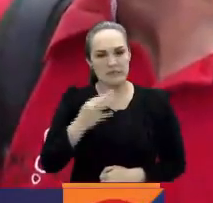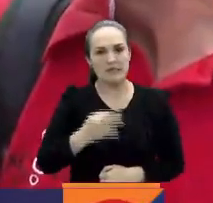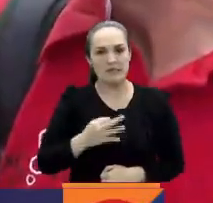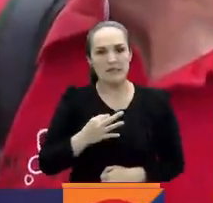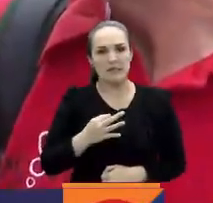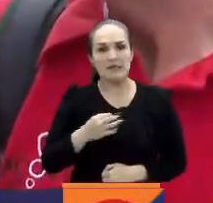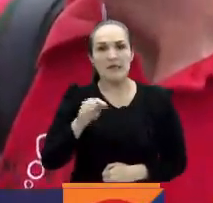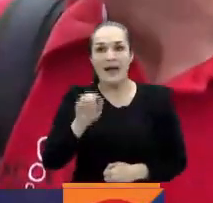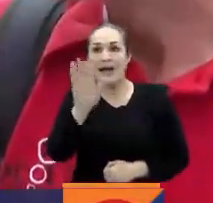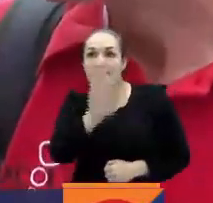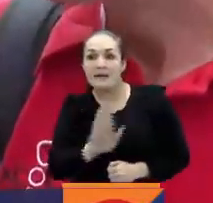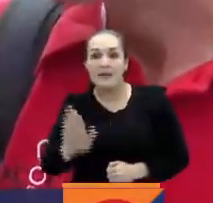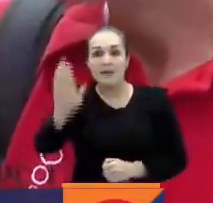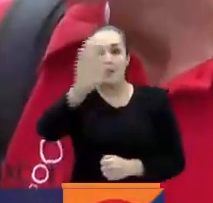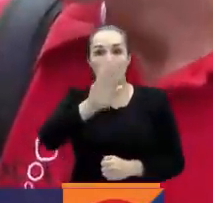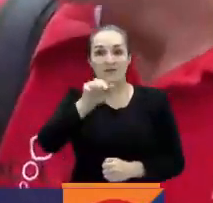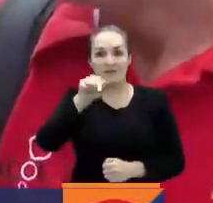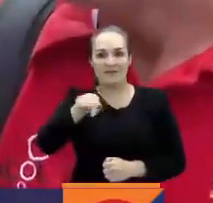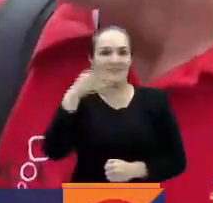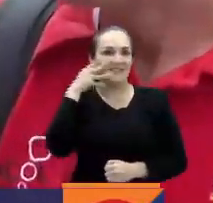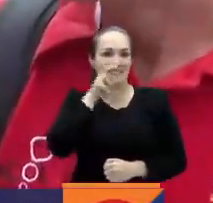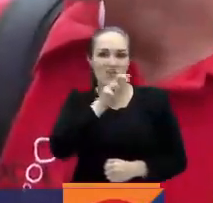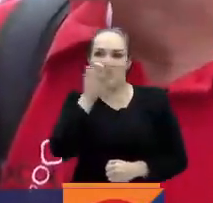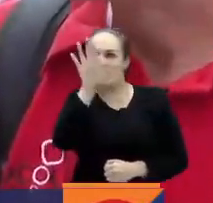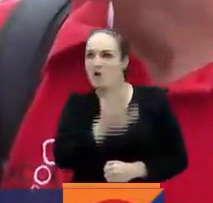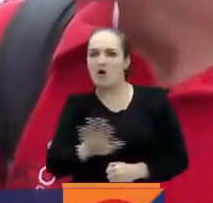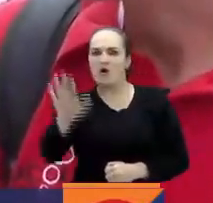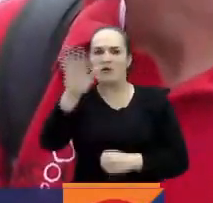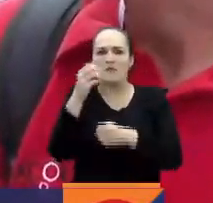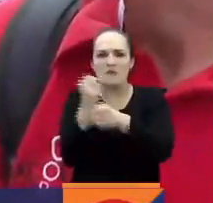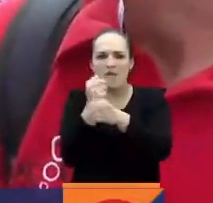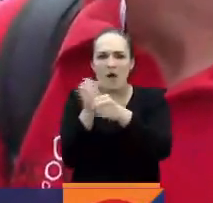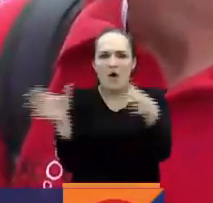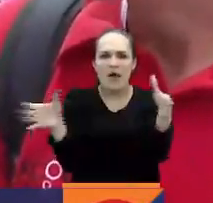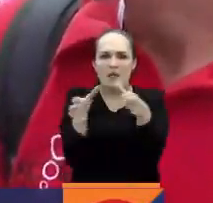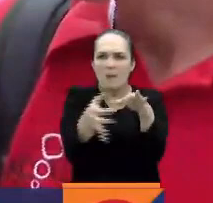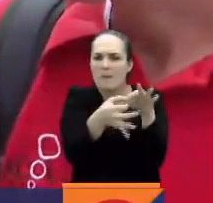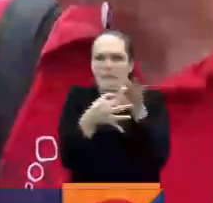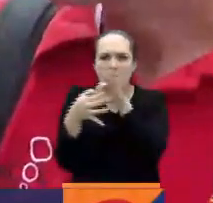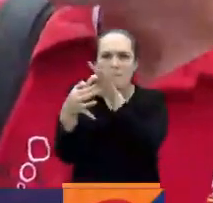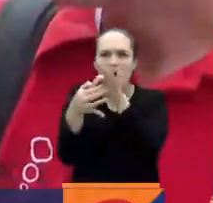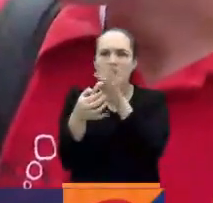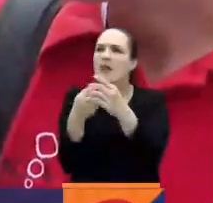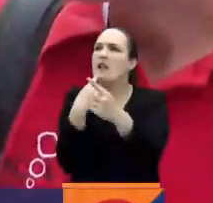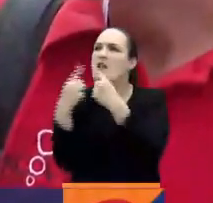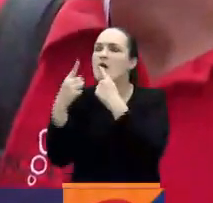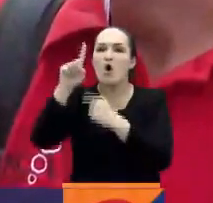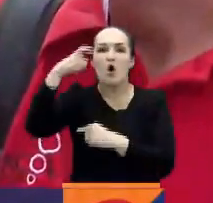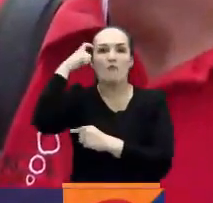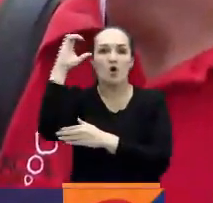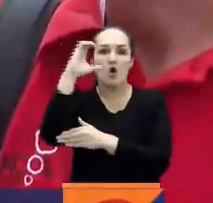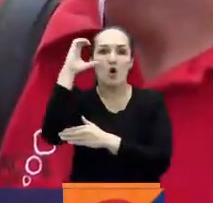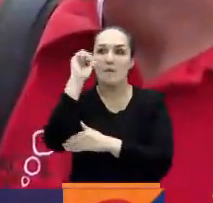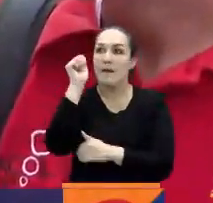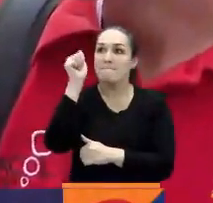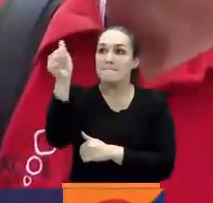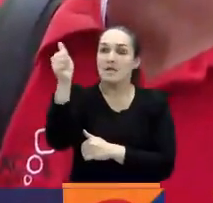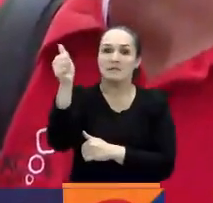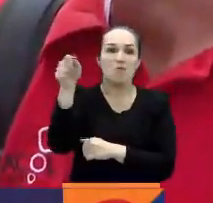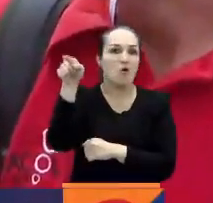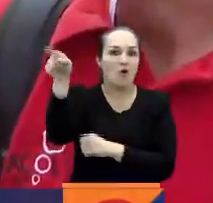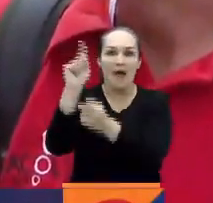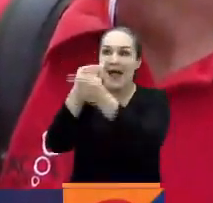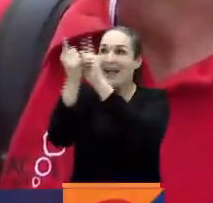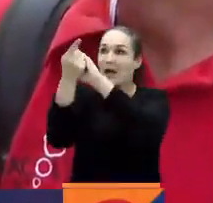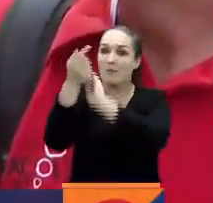desde la región se consolidara todo un trabajo en equipo. El gobierno nacional tan pronto llegó, logra entender